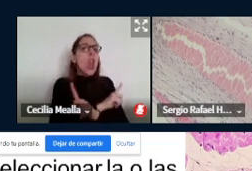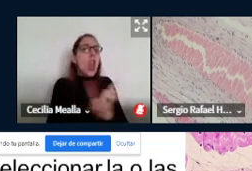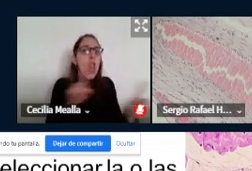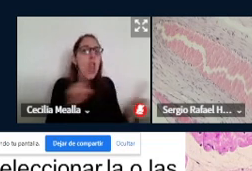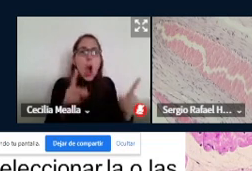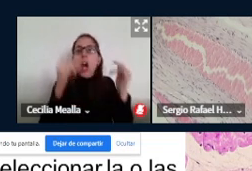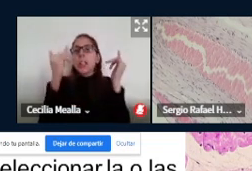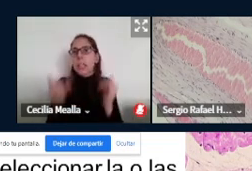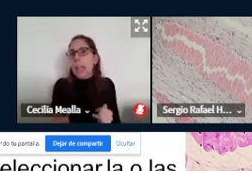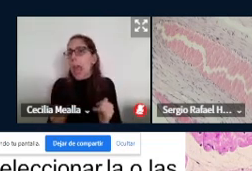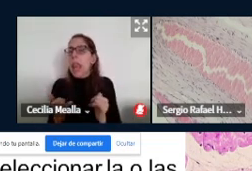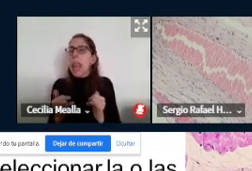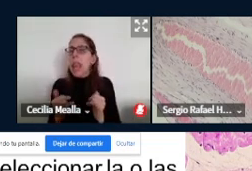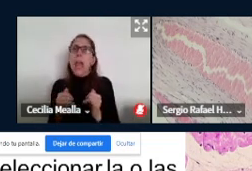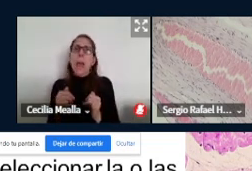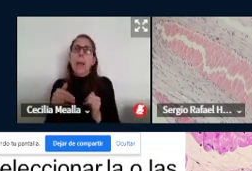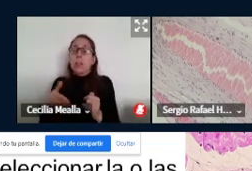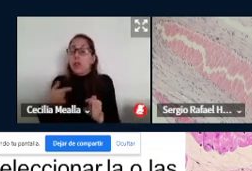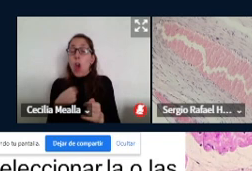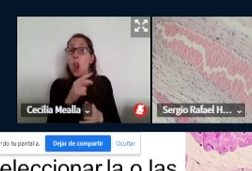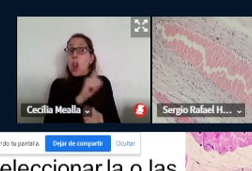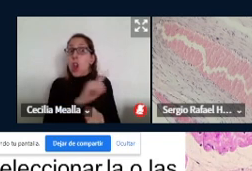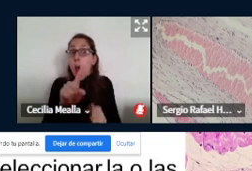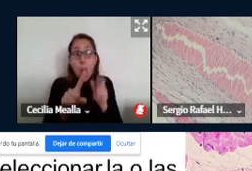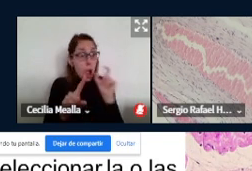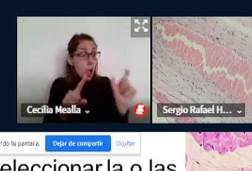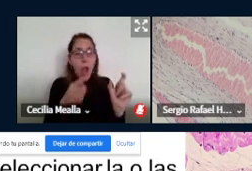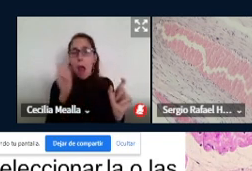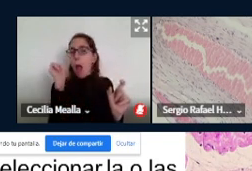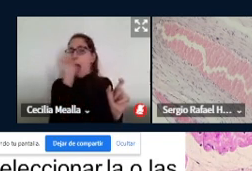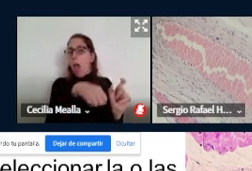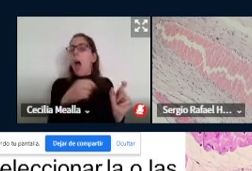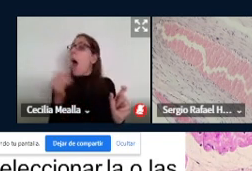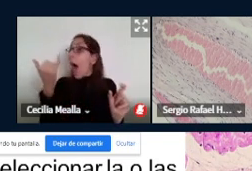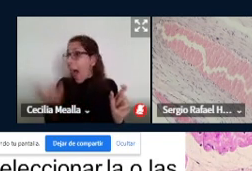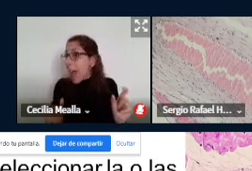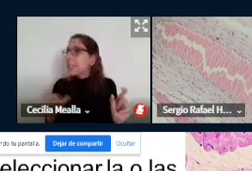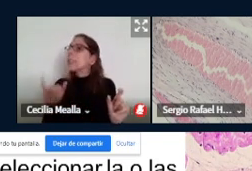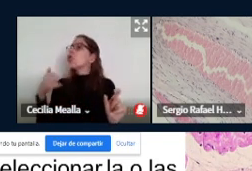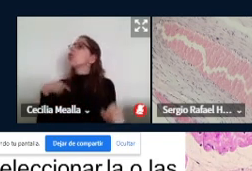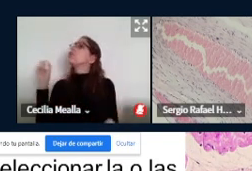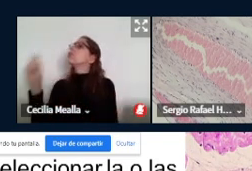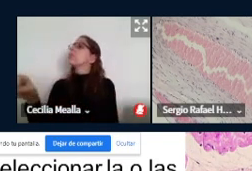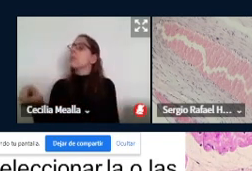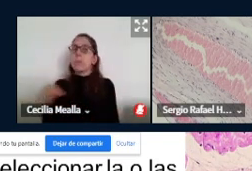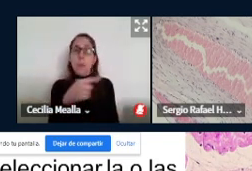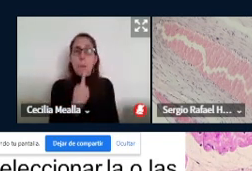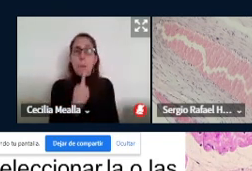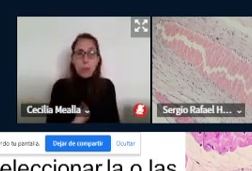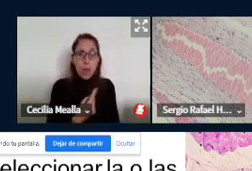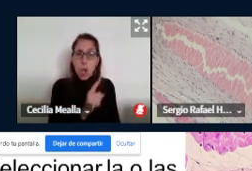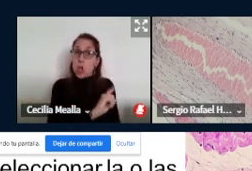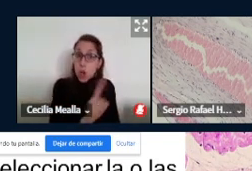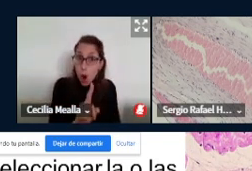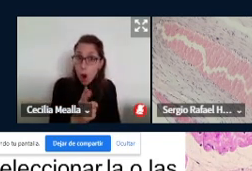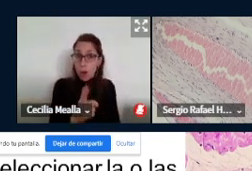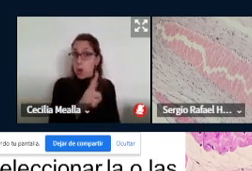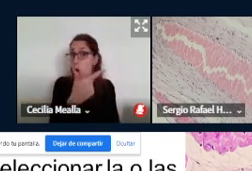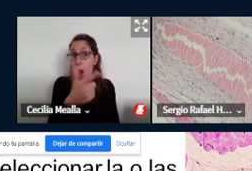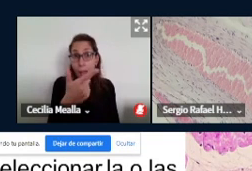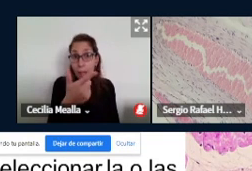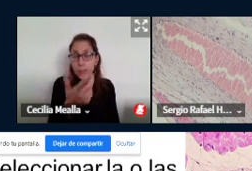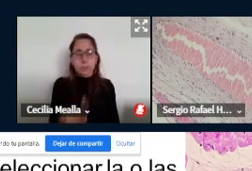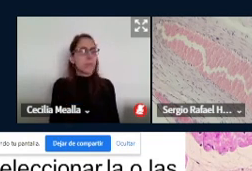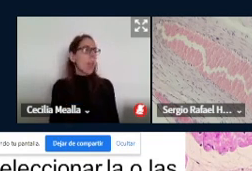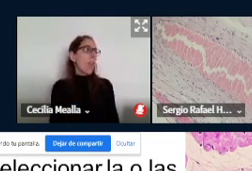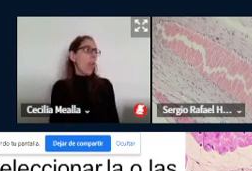contiene miofibrilla. Y yo no leí el no, entonces era contiene miofibrilla. Sí, contiene, por ejemplo. ¿Sí? Si Yo nosotros también ponemos,